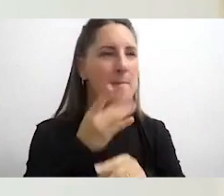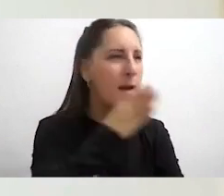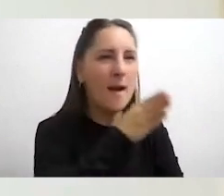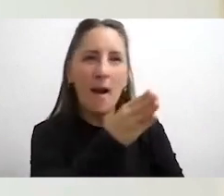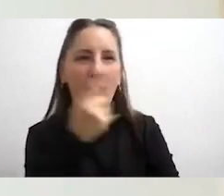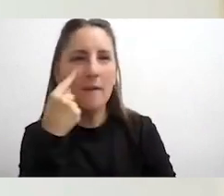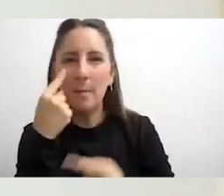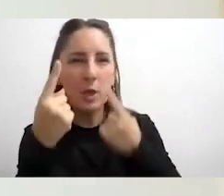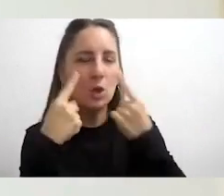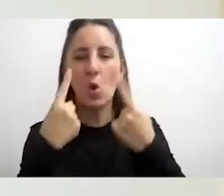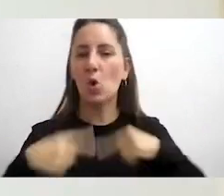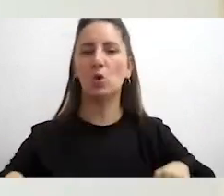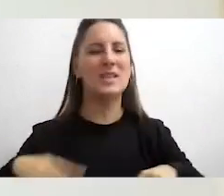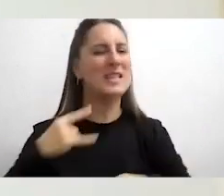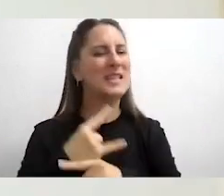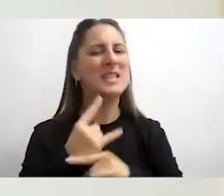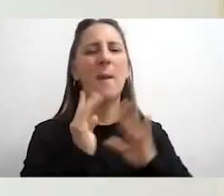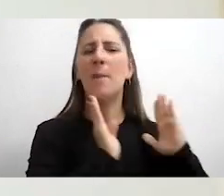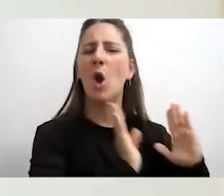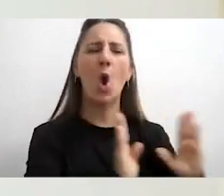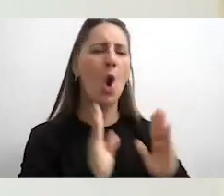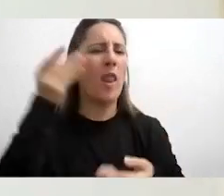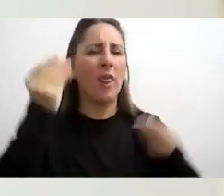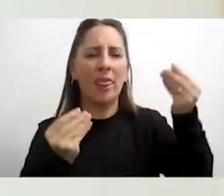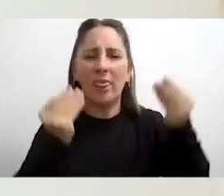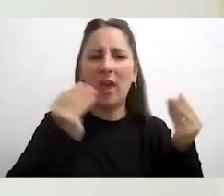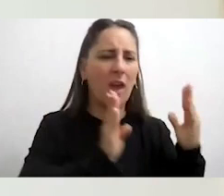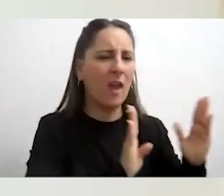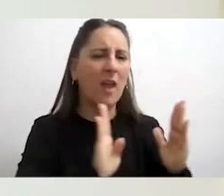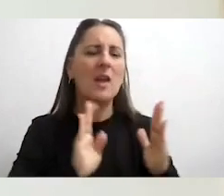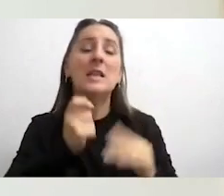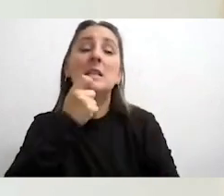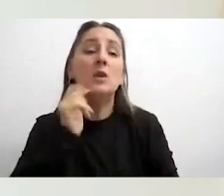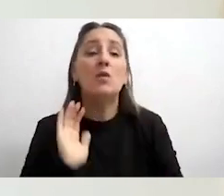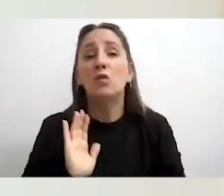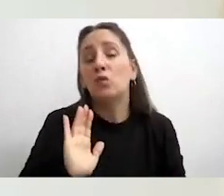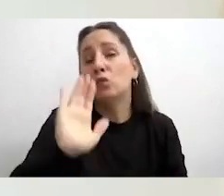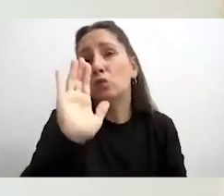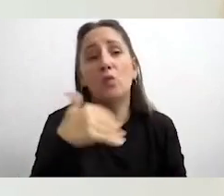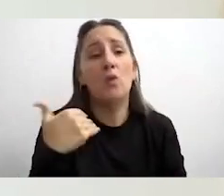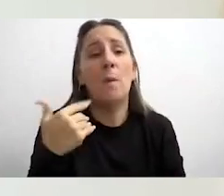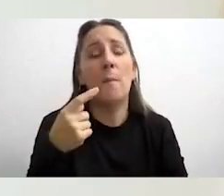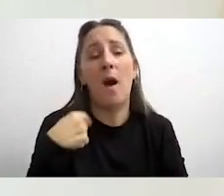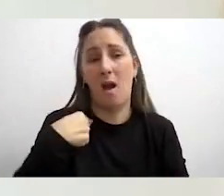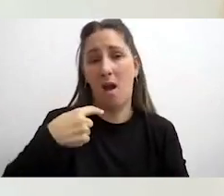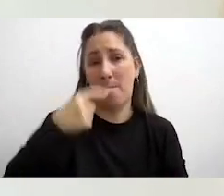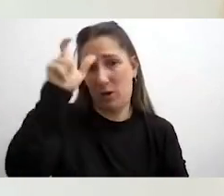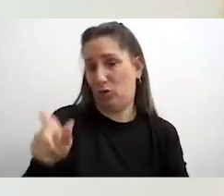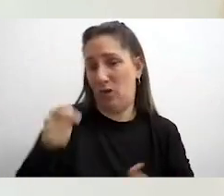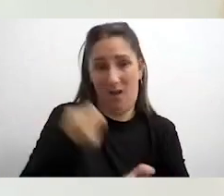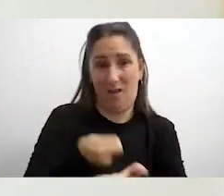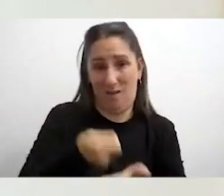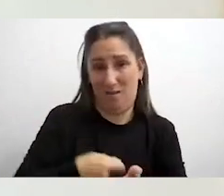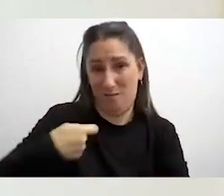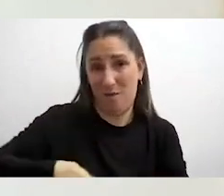digo, lleven algo ordenado, o sea, para que después el día de mañana mismo para el propio contribuyente,